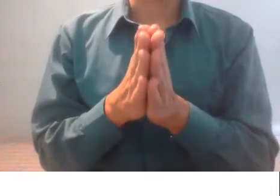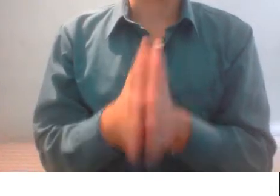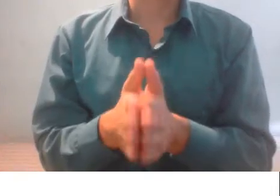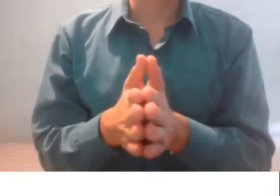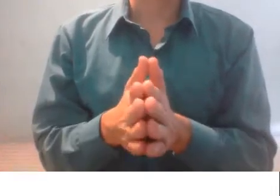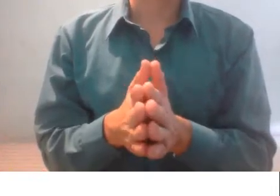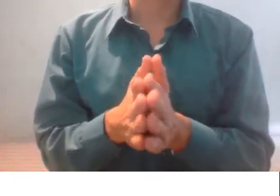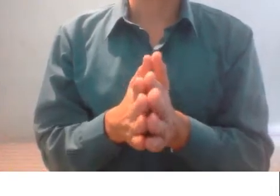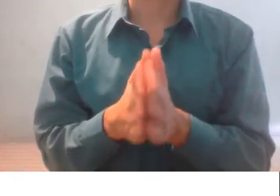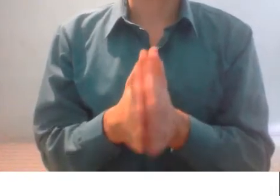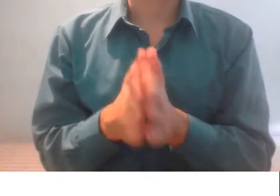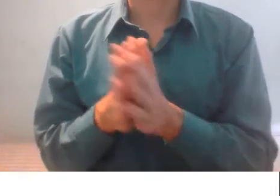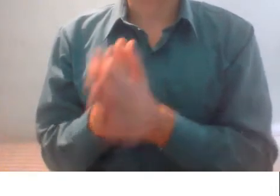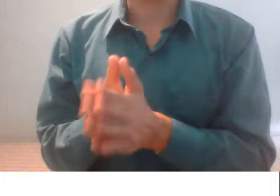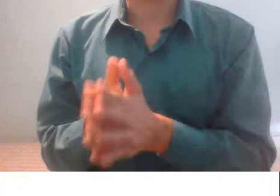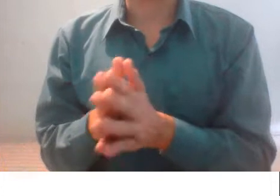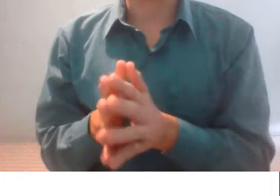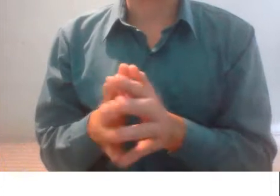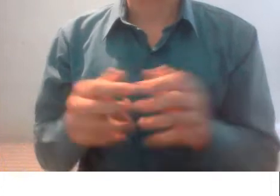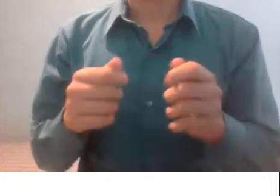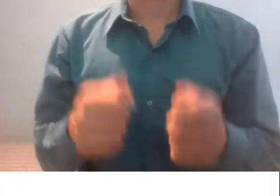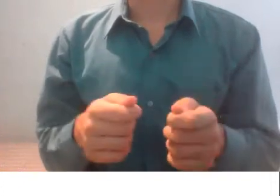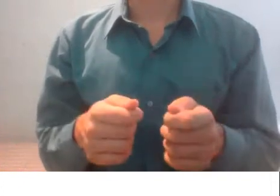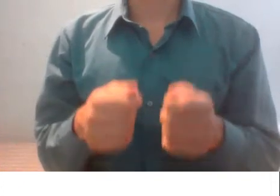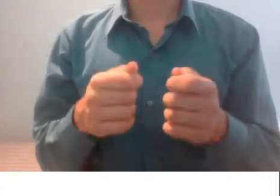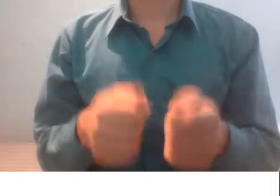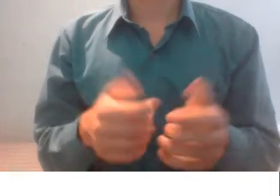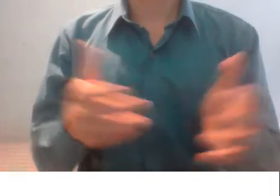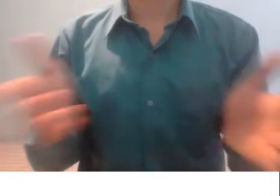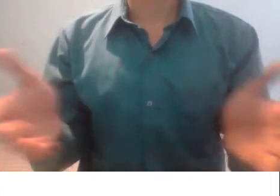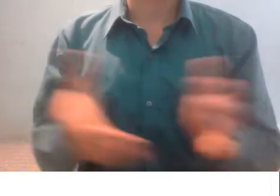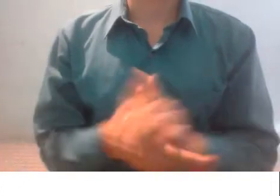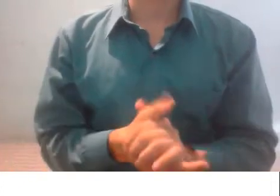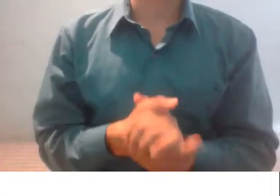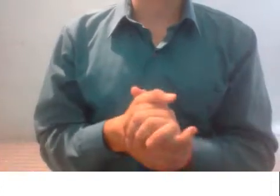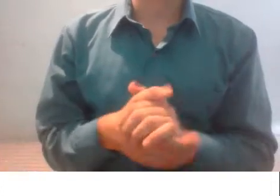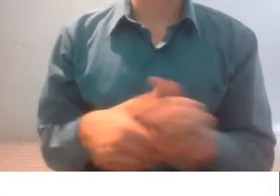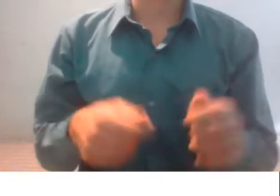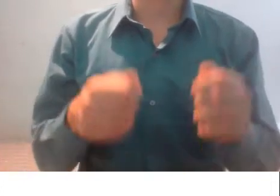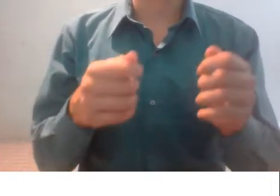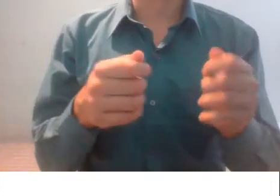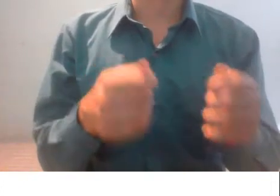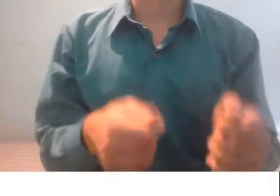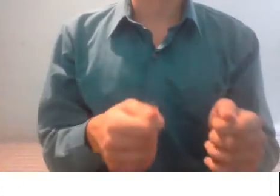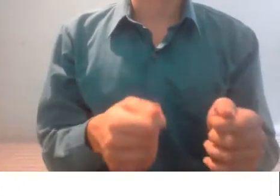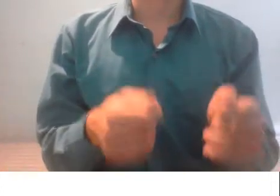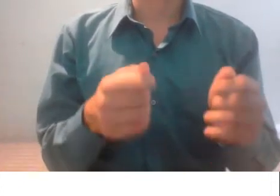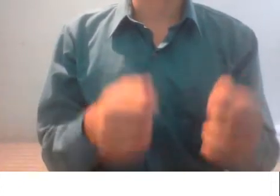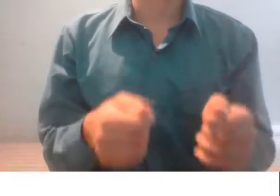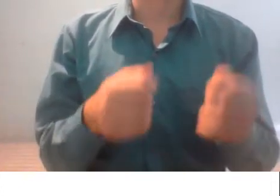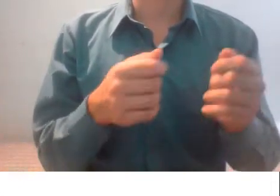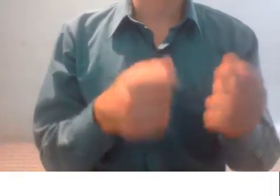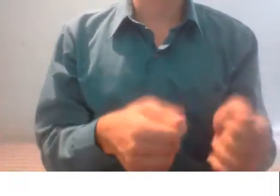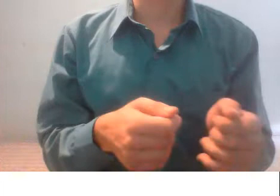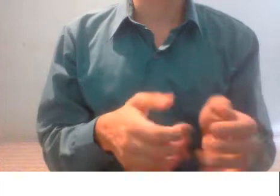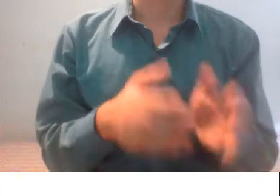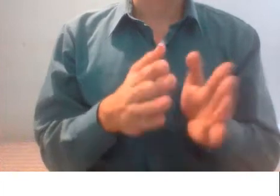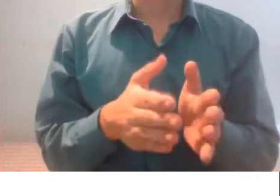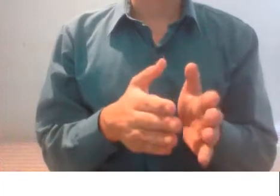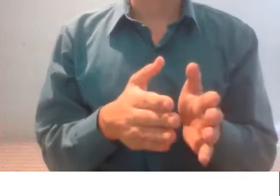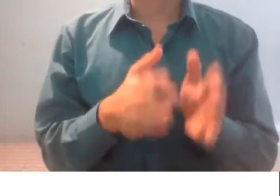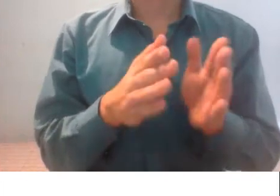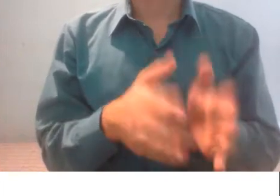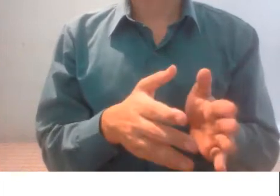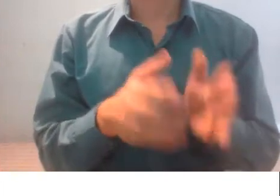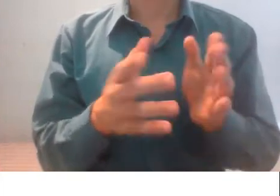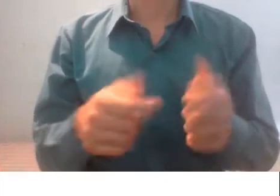pues el déficit que tiene es bastante grande. Además de que incluso estos adeudos que tiene de no haber pagado impuestos en el tiempo que correspondía,